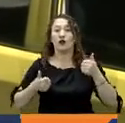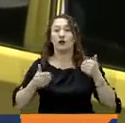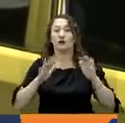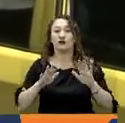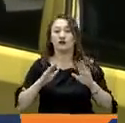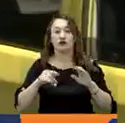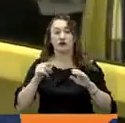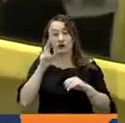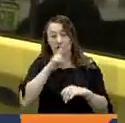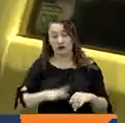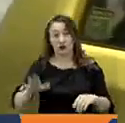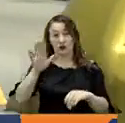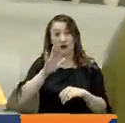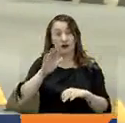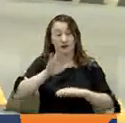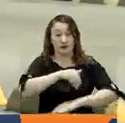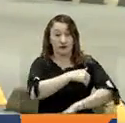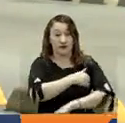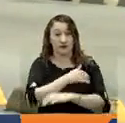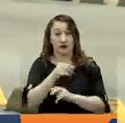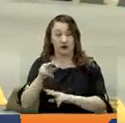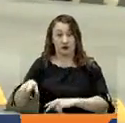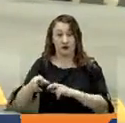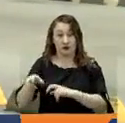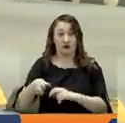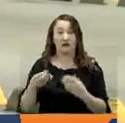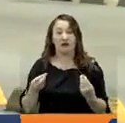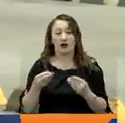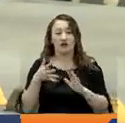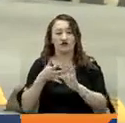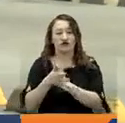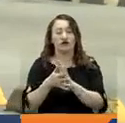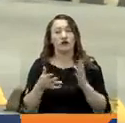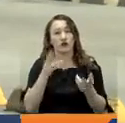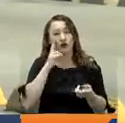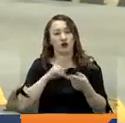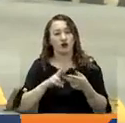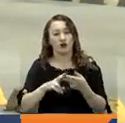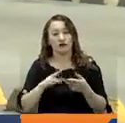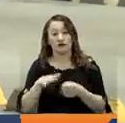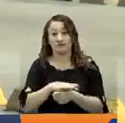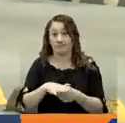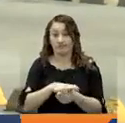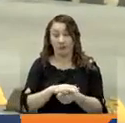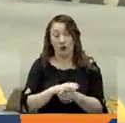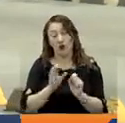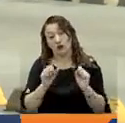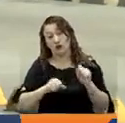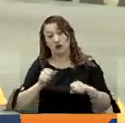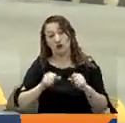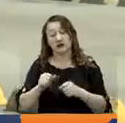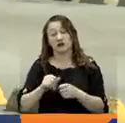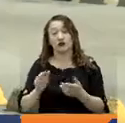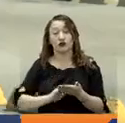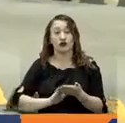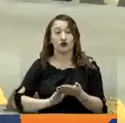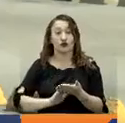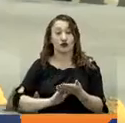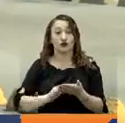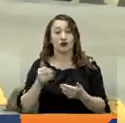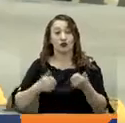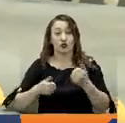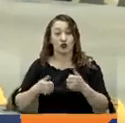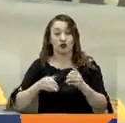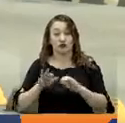nivel nacional, entre ellas el Ministerio de Agricultura, para dar a conocer la situación, las posibles soluciones y, por supuesto, que intervengan en